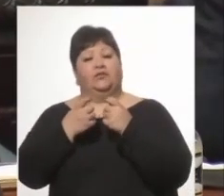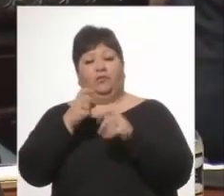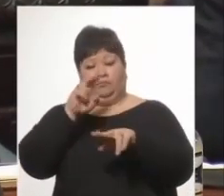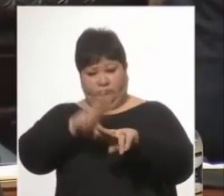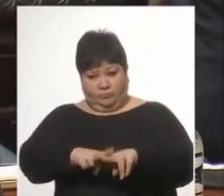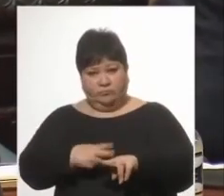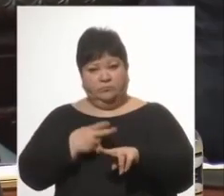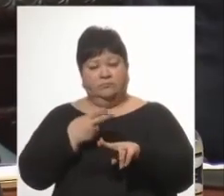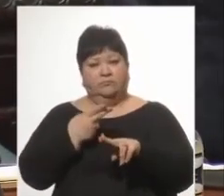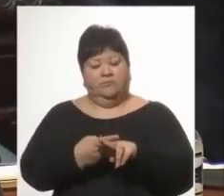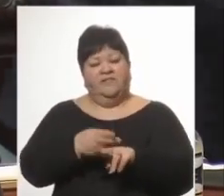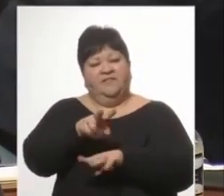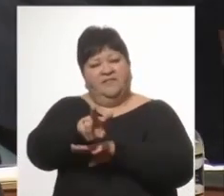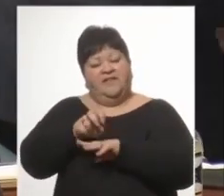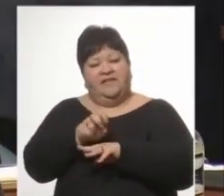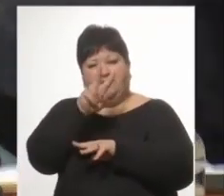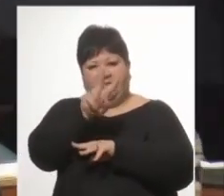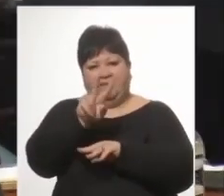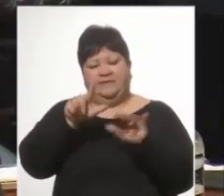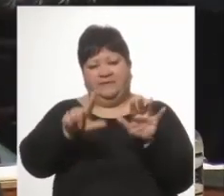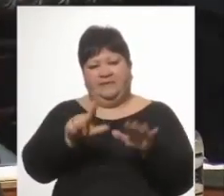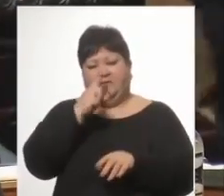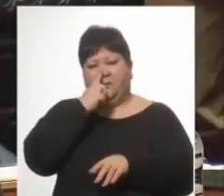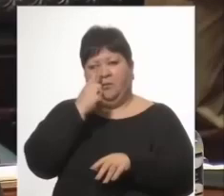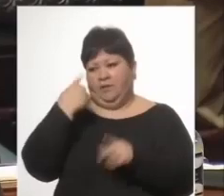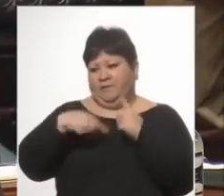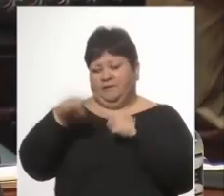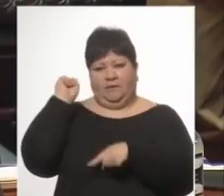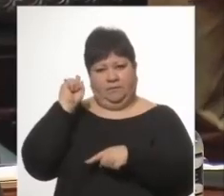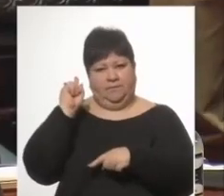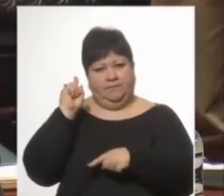el 27 de junio del año pasado.